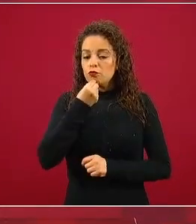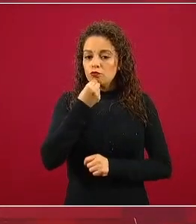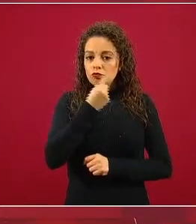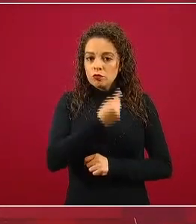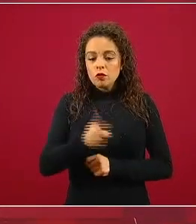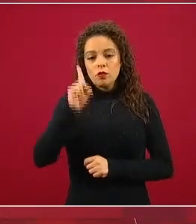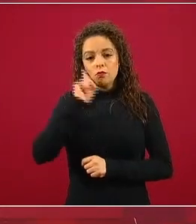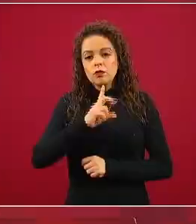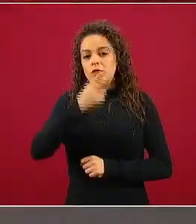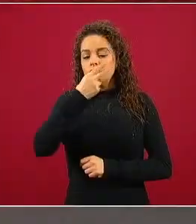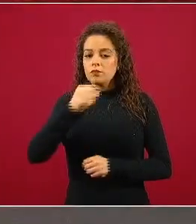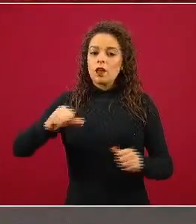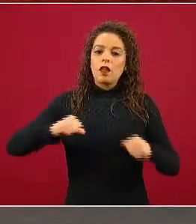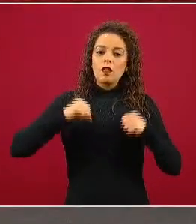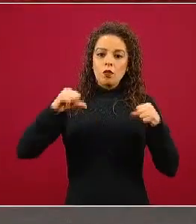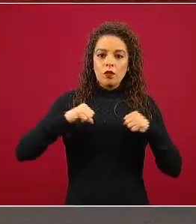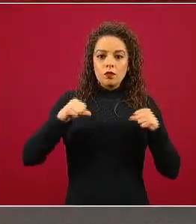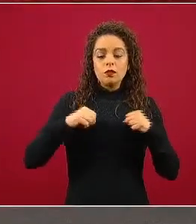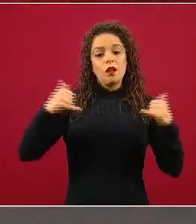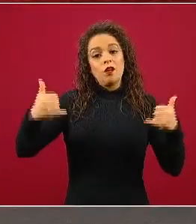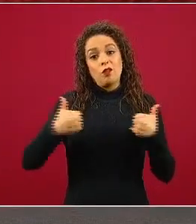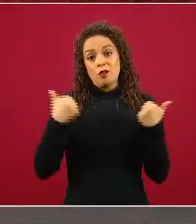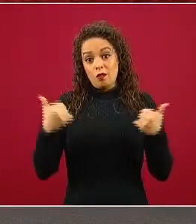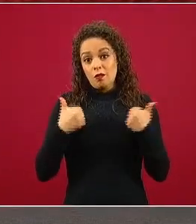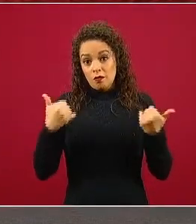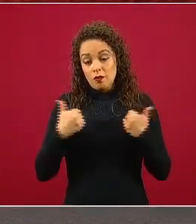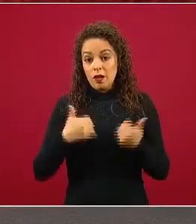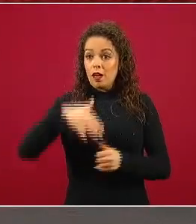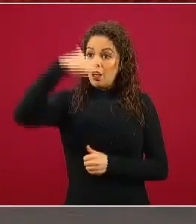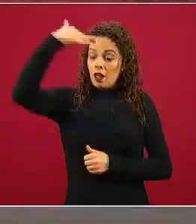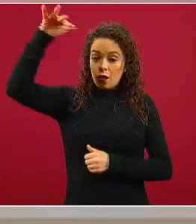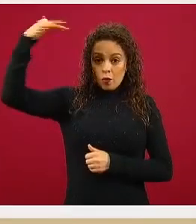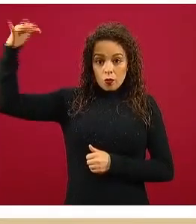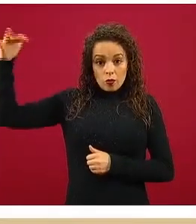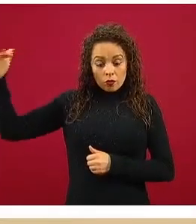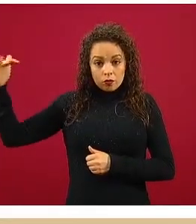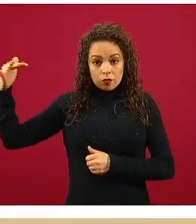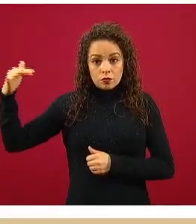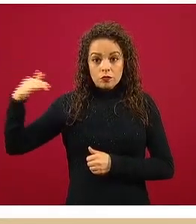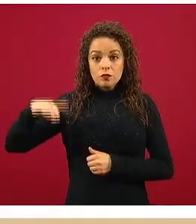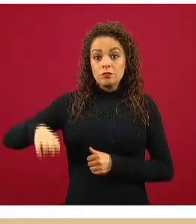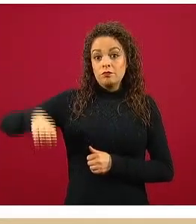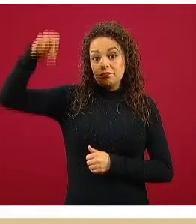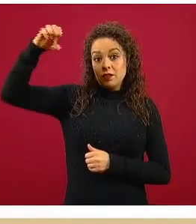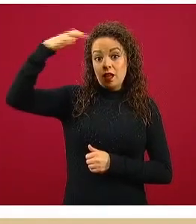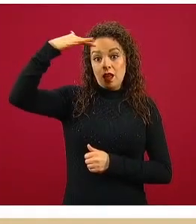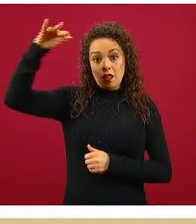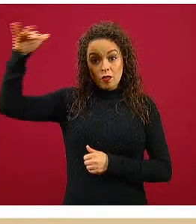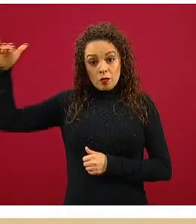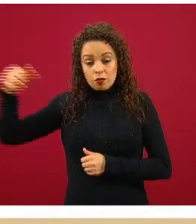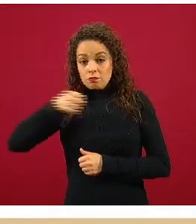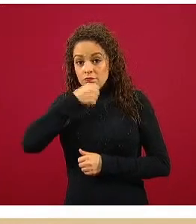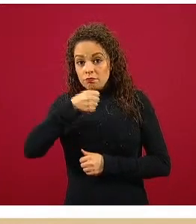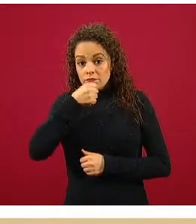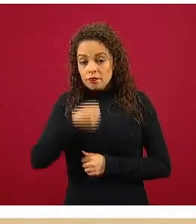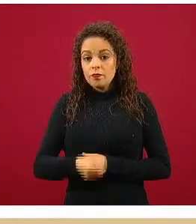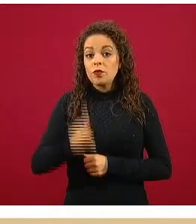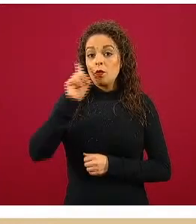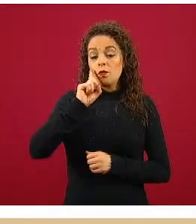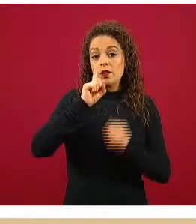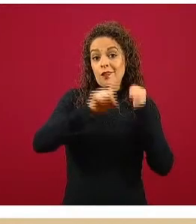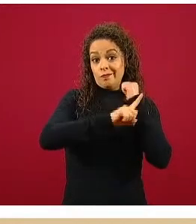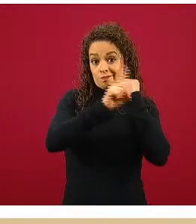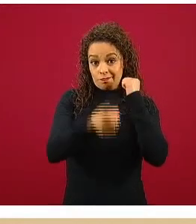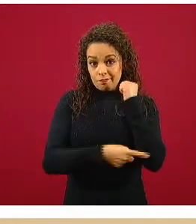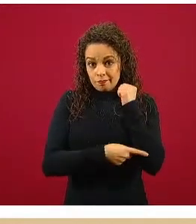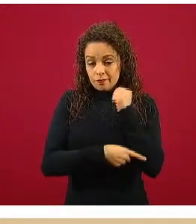los adolescentes, las juventudes, los adultos mayores, mujeres embarazadas,